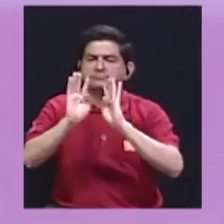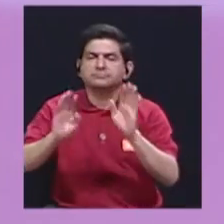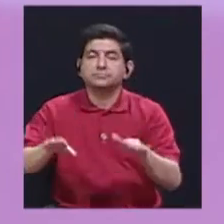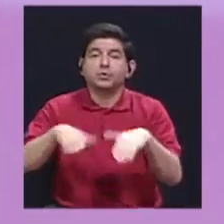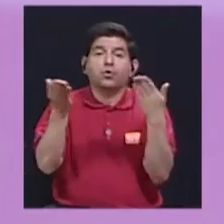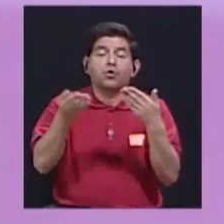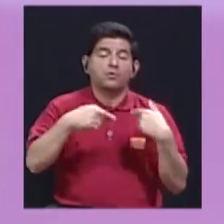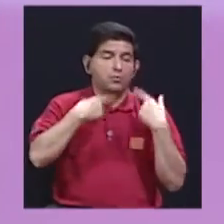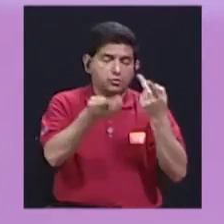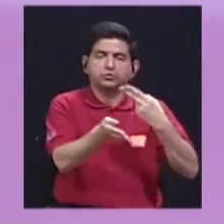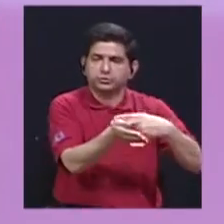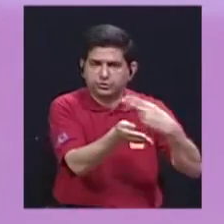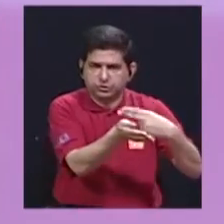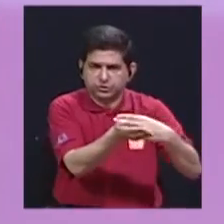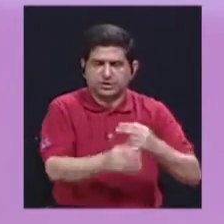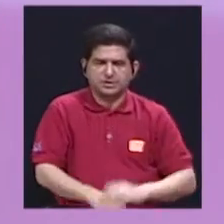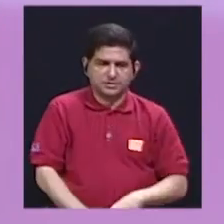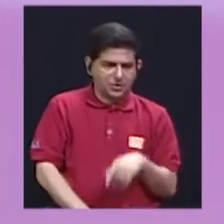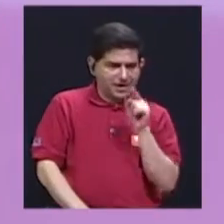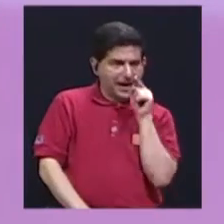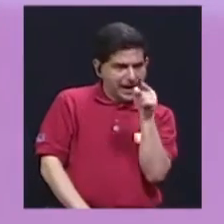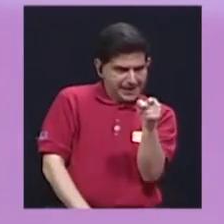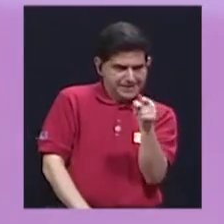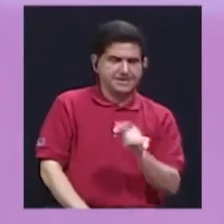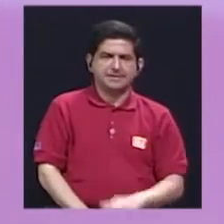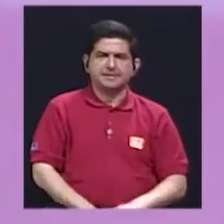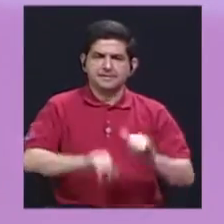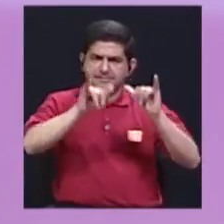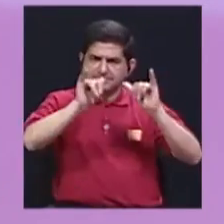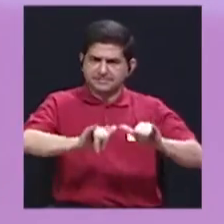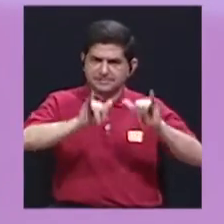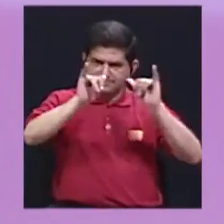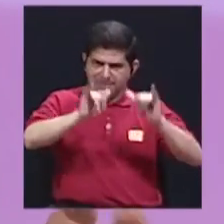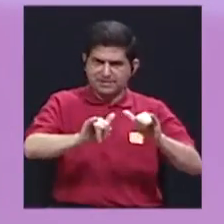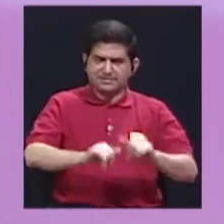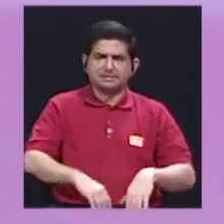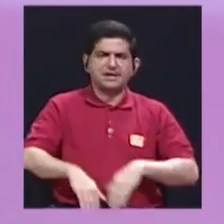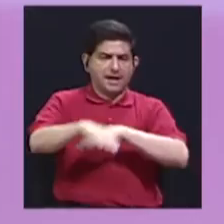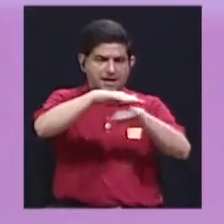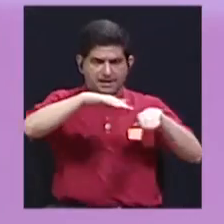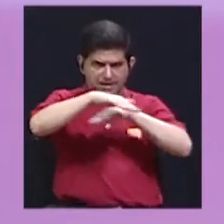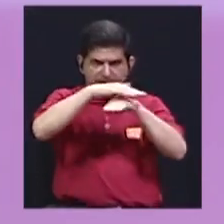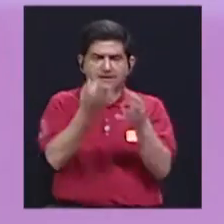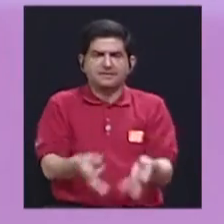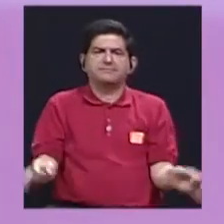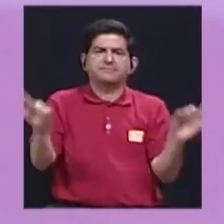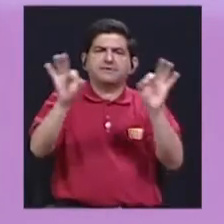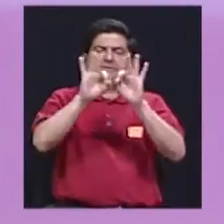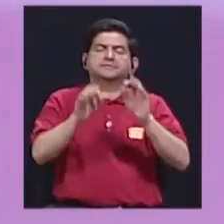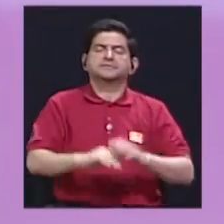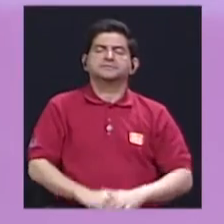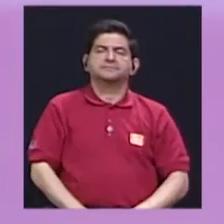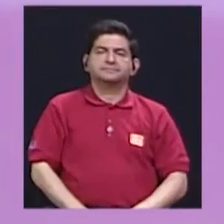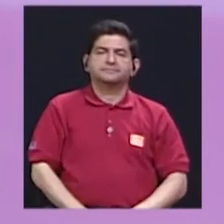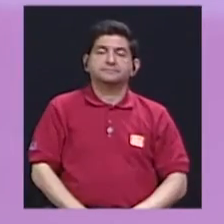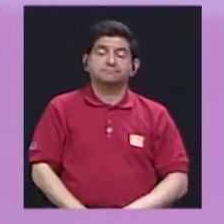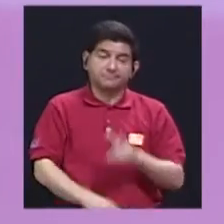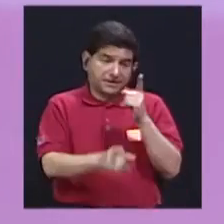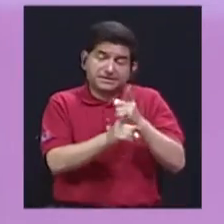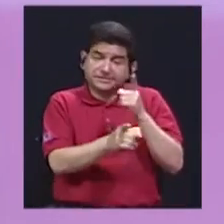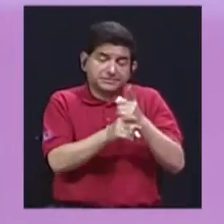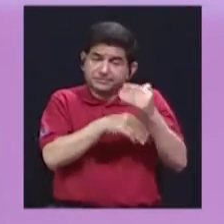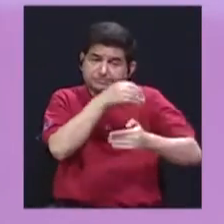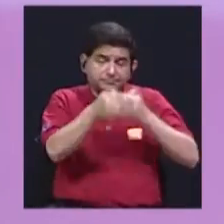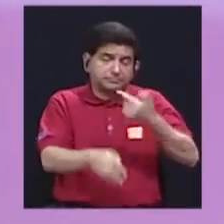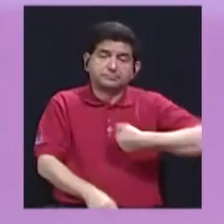lograrlo yendo a los hospitales ahí es donde está la la base grande de hecho así es por eso